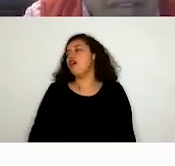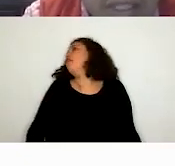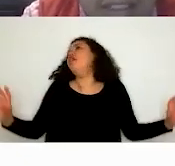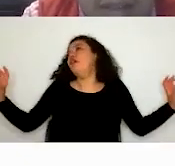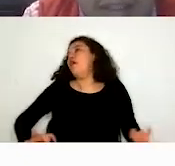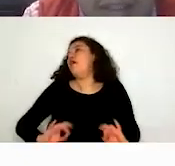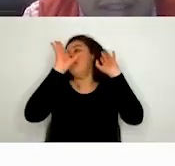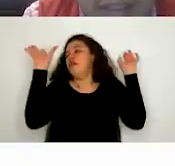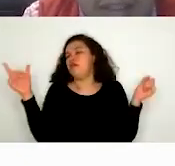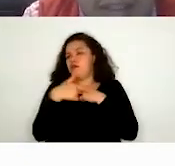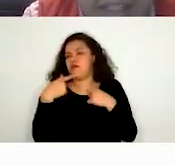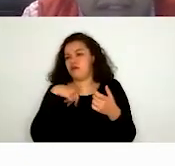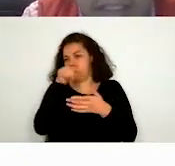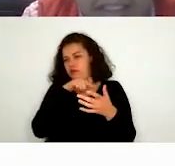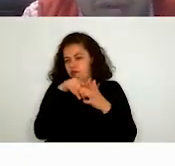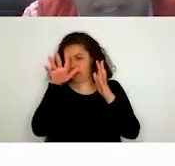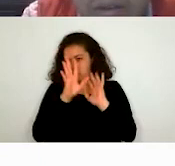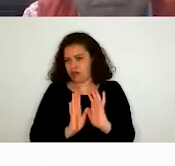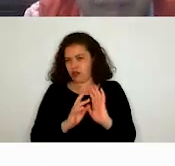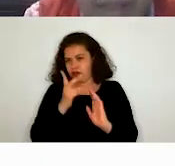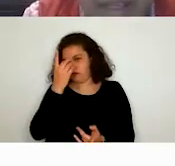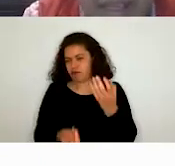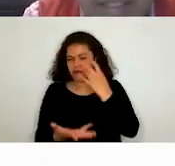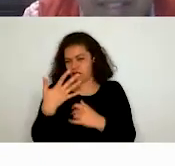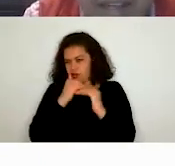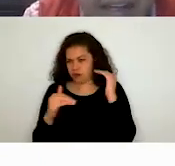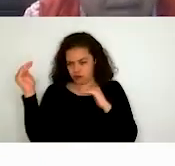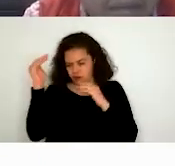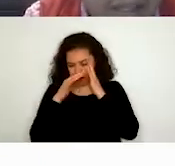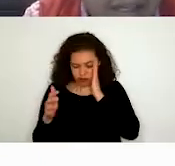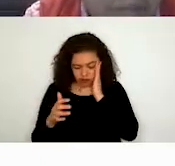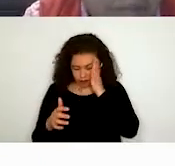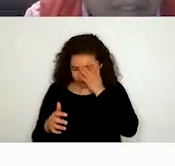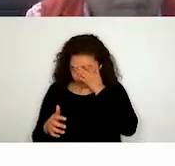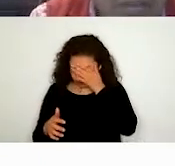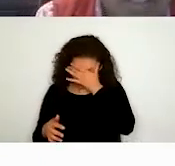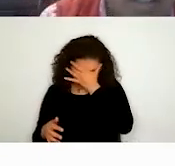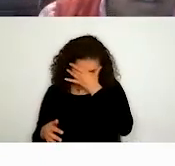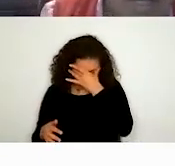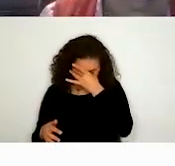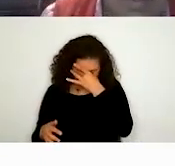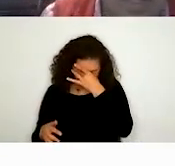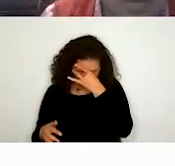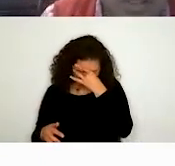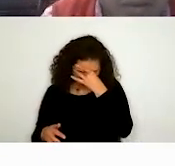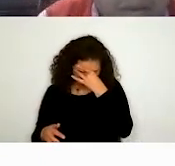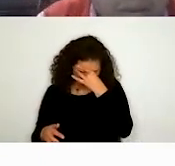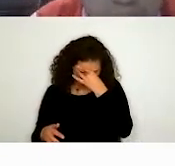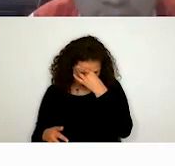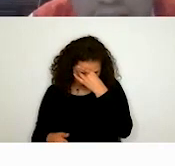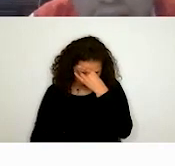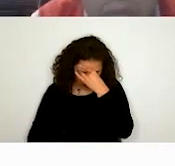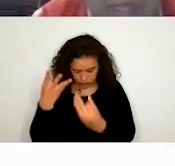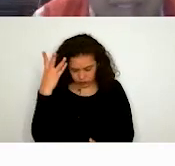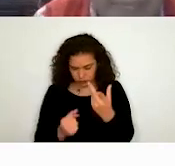clasificados el establecimiento inmueble como de riesgo de incendio alto, y se requerirá impedir la propagación de un incendio hacia una ruta de evacuación o